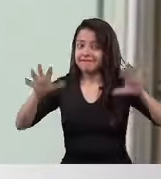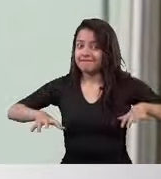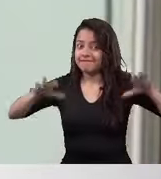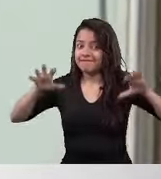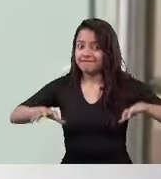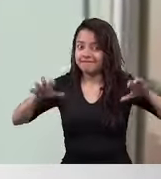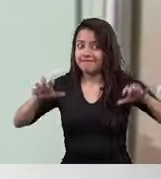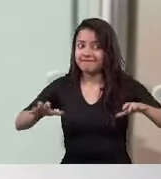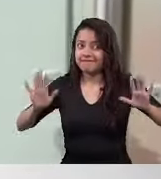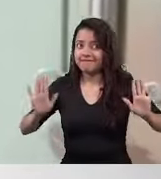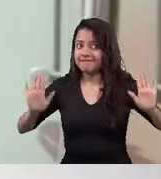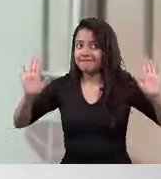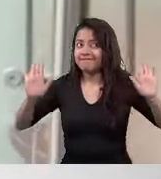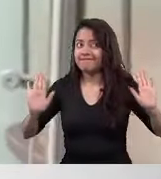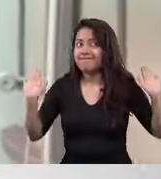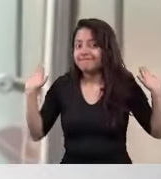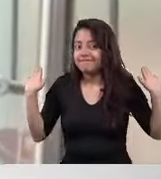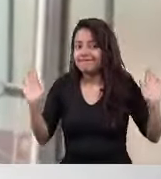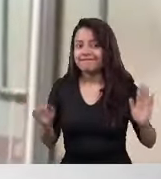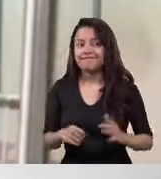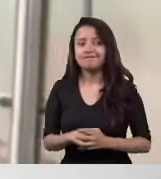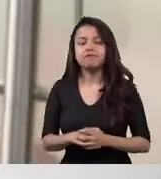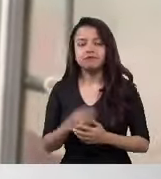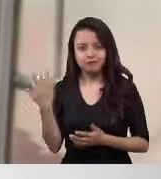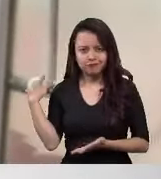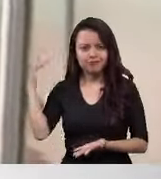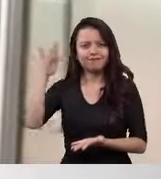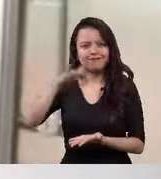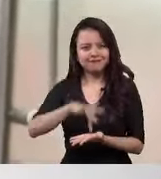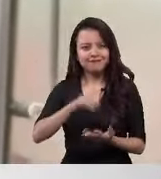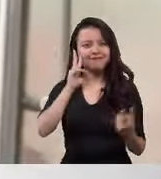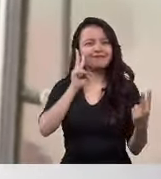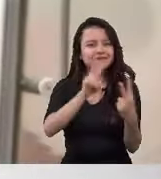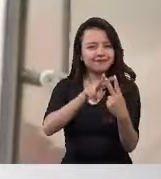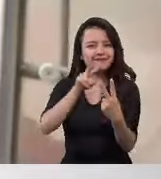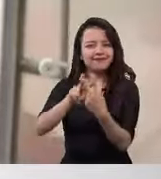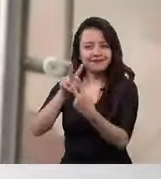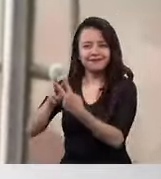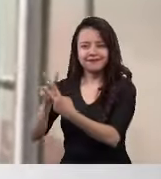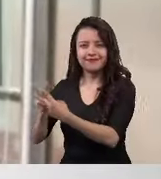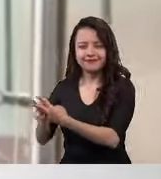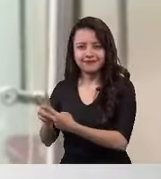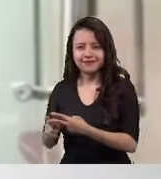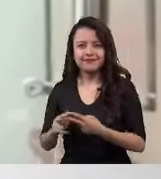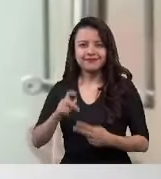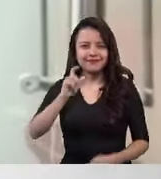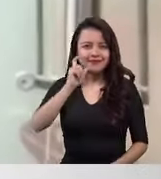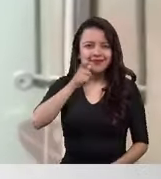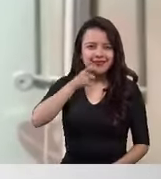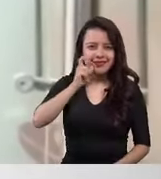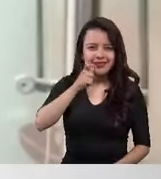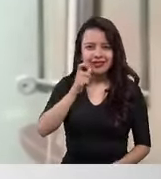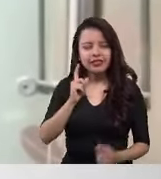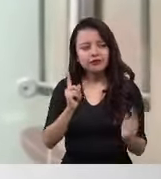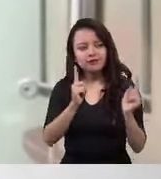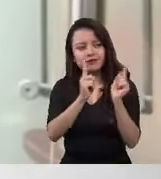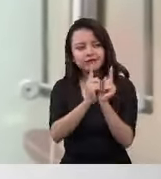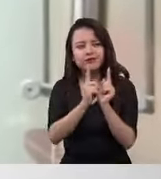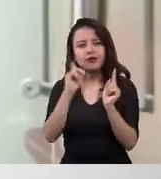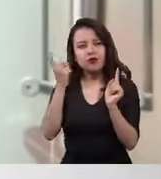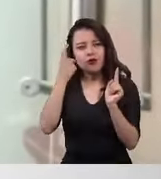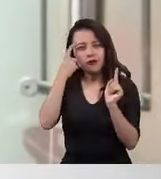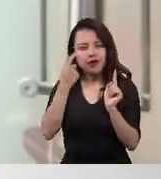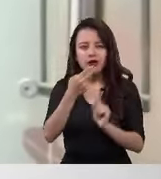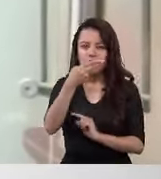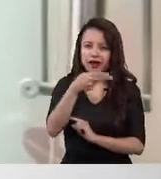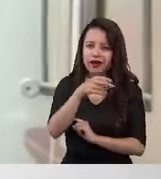pero... Lo cierto es que hemos venido acá para conocer mucho de Caldas y también para hablar sobre muchos temas con el gobernador Henry Gutiérrez, con